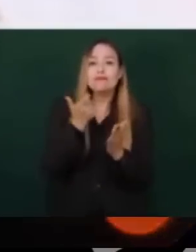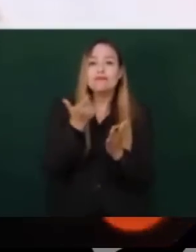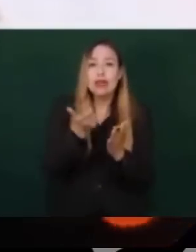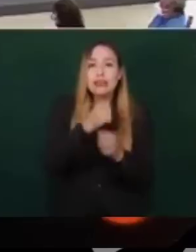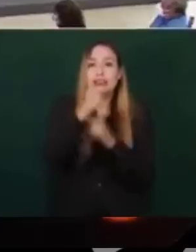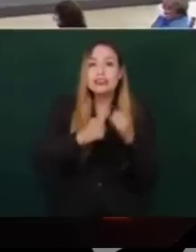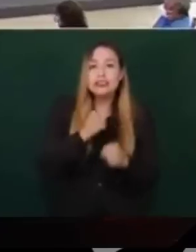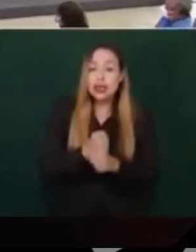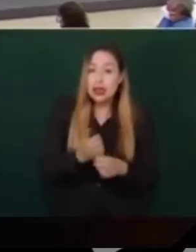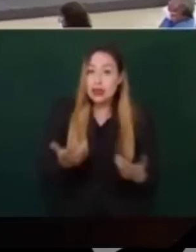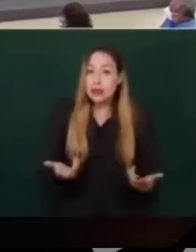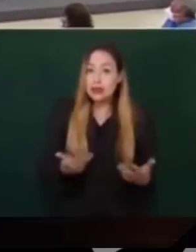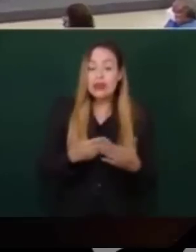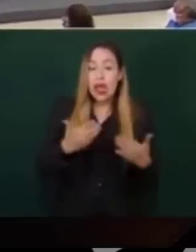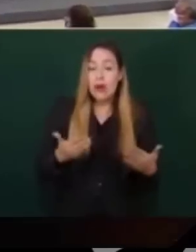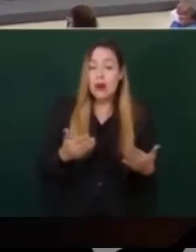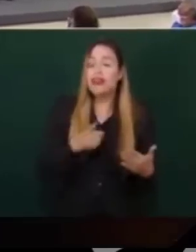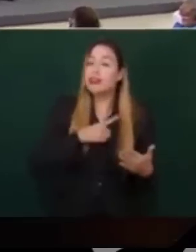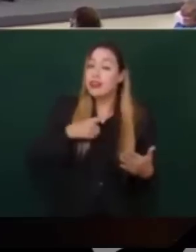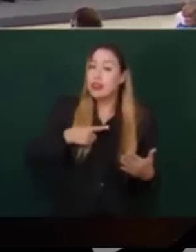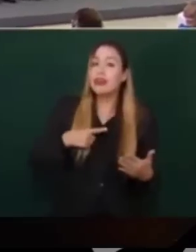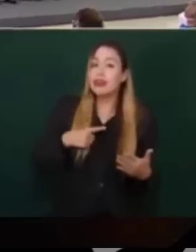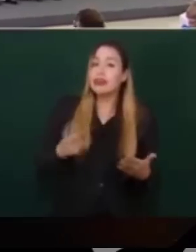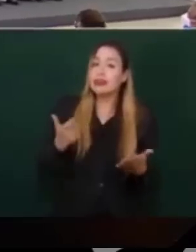Y ahora tienen que pagar.